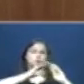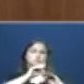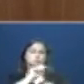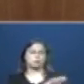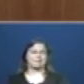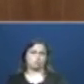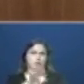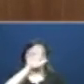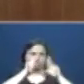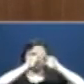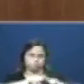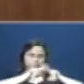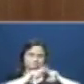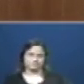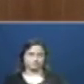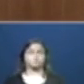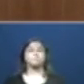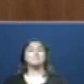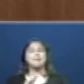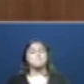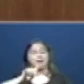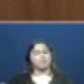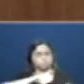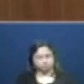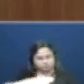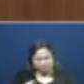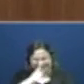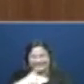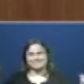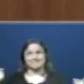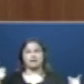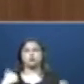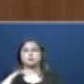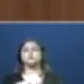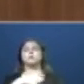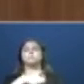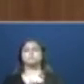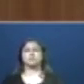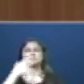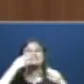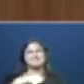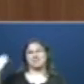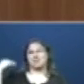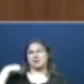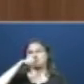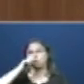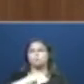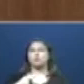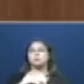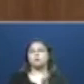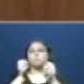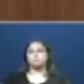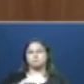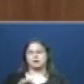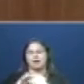Pues bien para llevar a la práctica en este año 2013 los contenidos de aquel acuerdo político en materia de